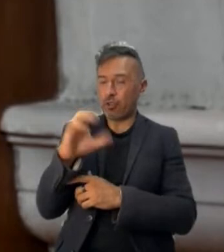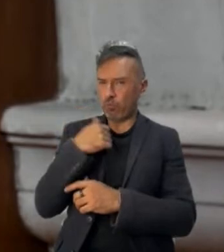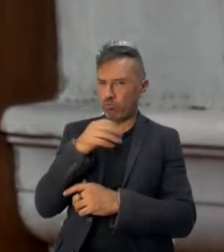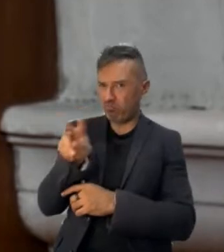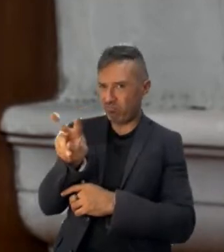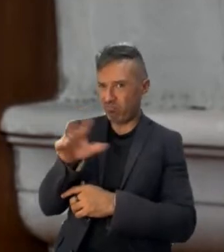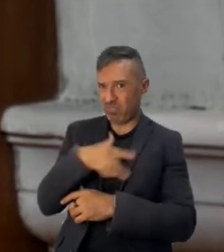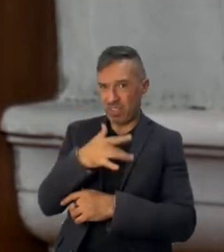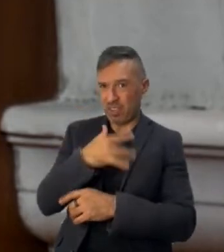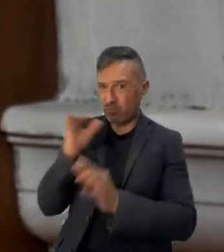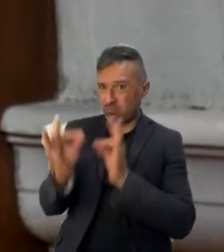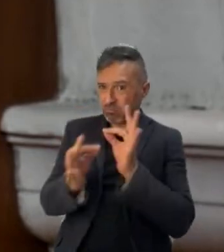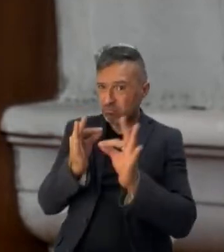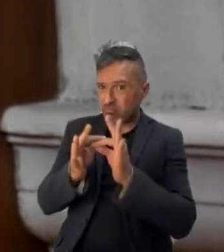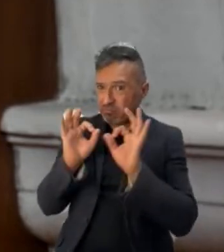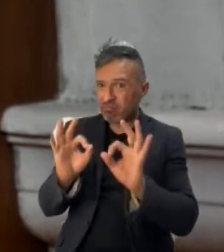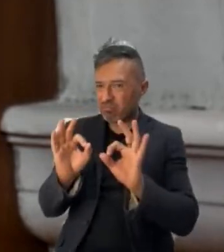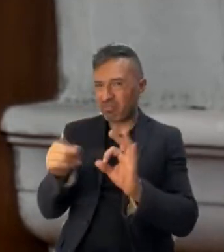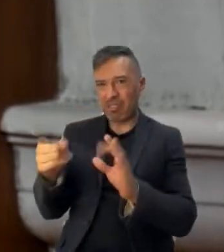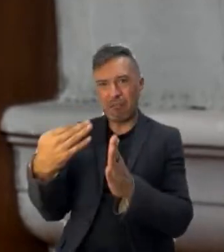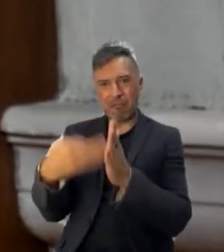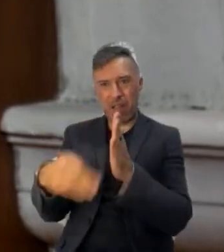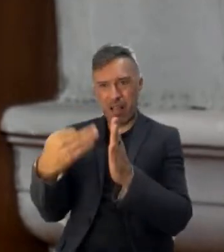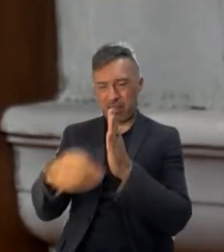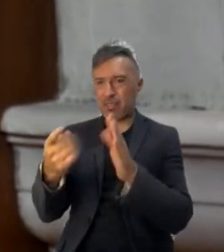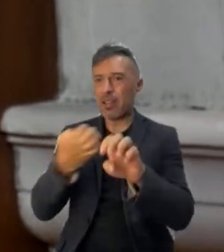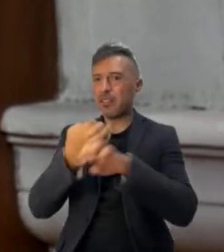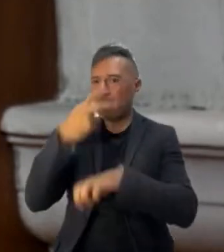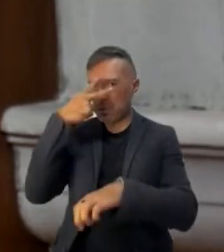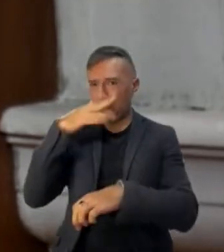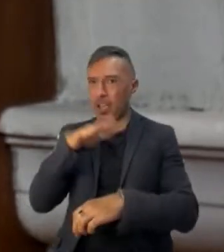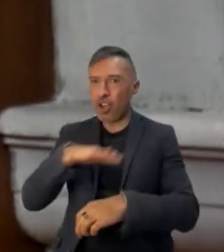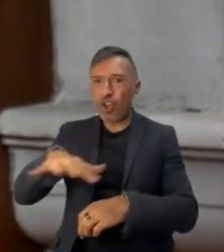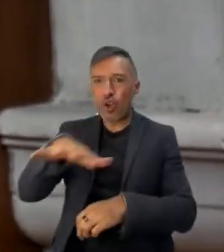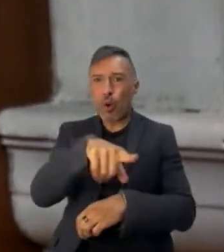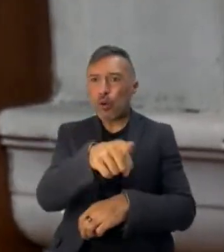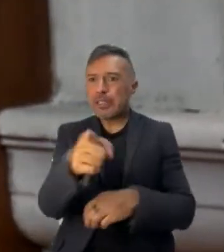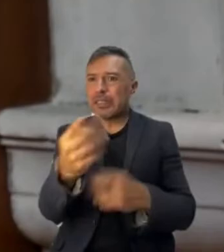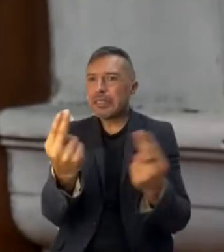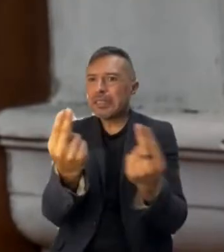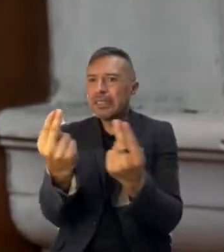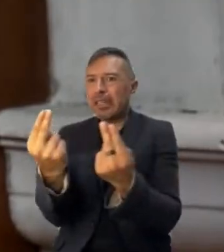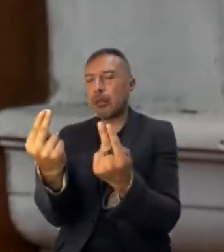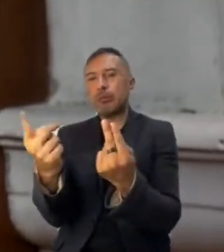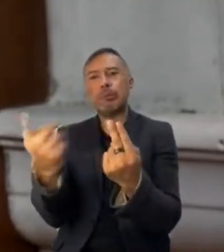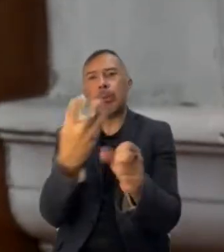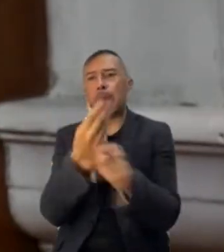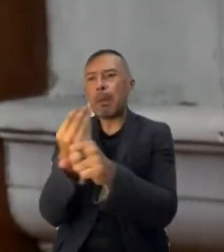en el Estado de México. Es cuanto de nuestra parte, presidenta.